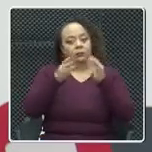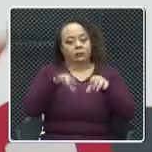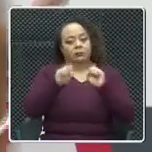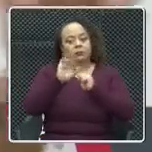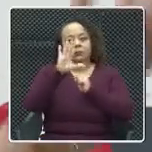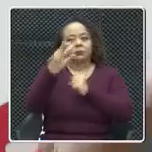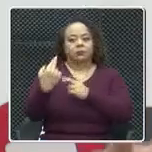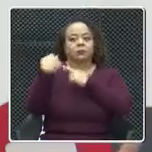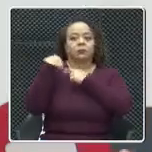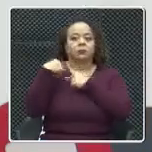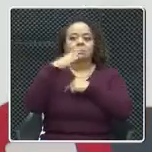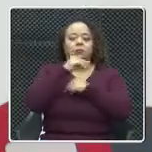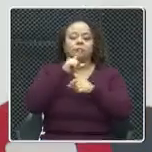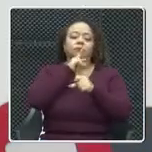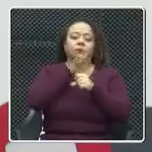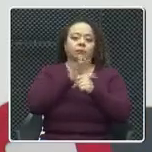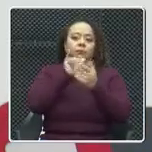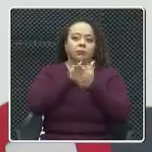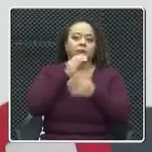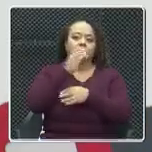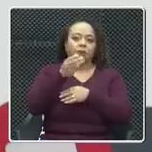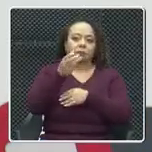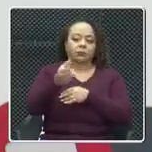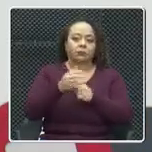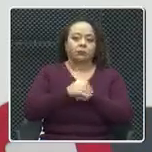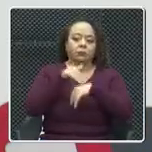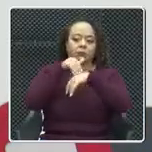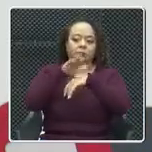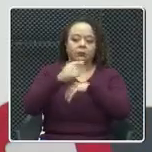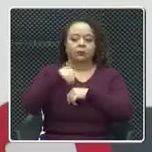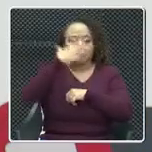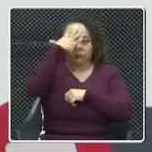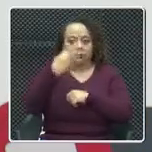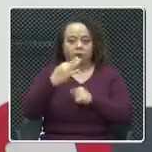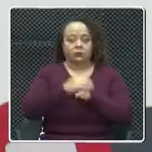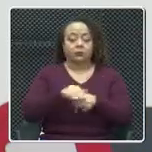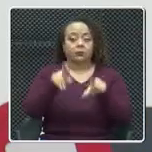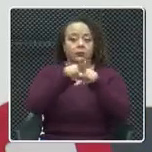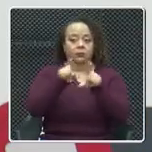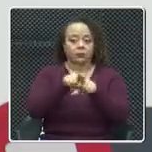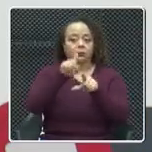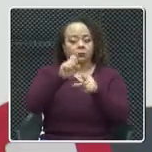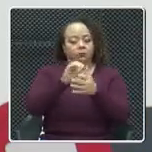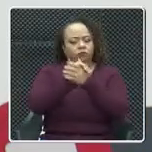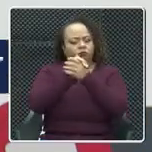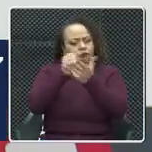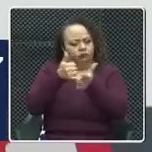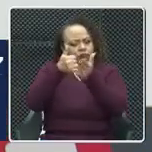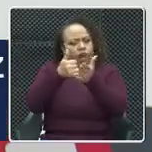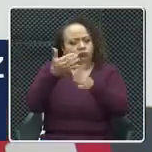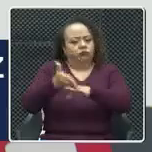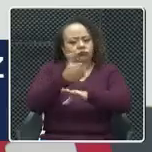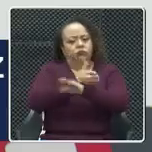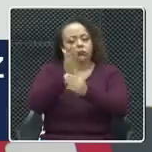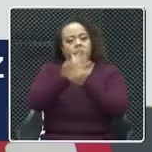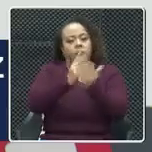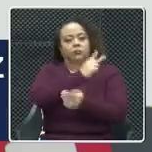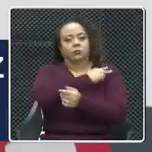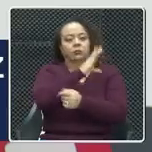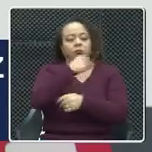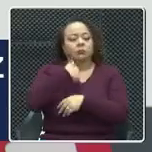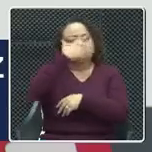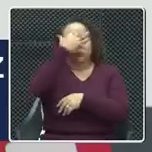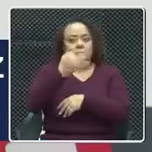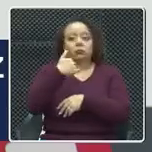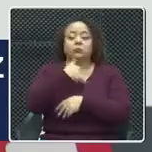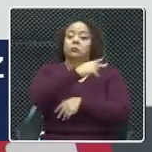su responsabilidad y acatar esas recomendaciones que van a ser enviadas. Yo creo que también hay que reconocer que hay un avance en la parte patronal y yo, uh-huh, sí creo